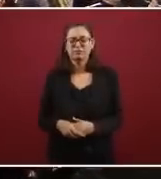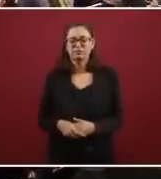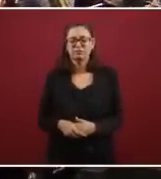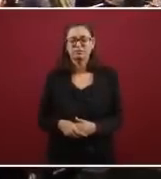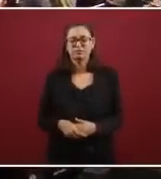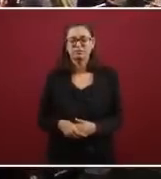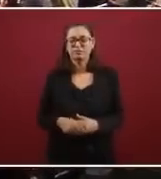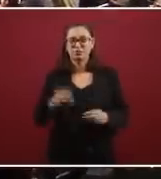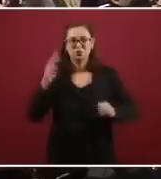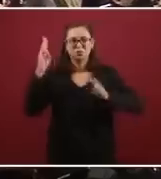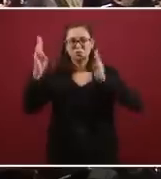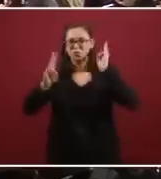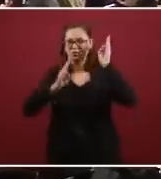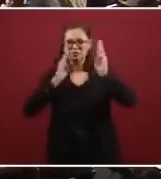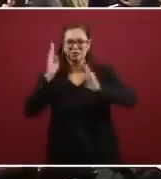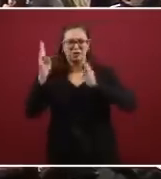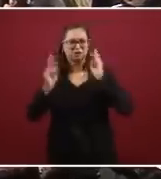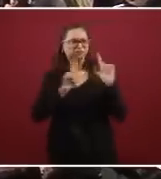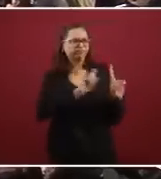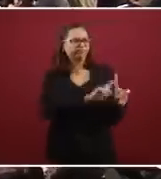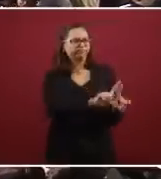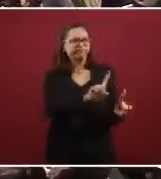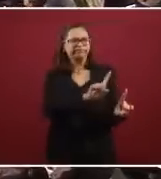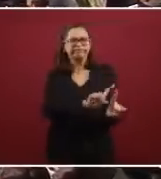los museos de la ciudad,